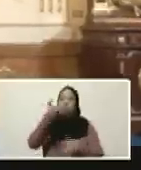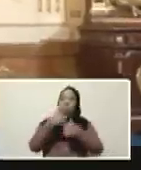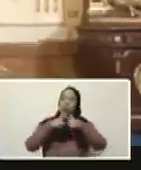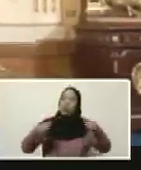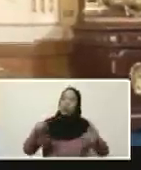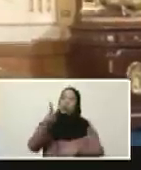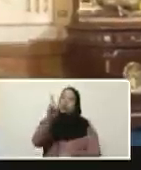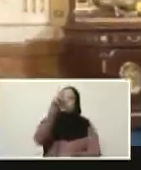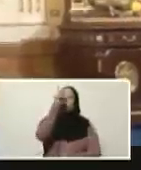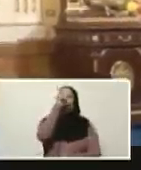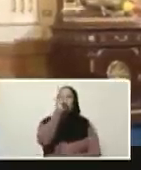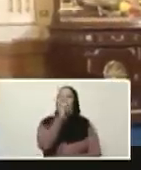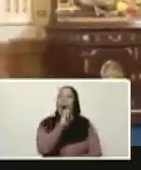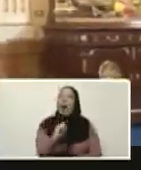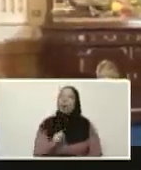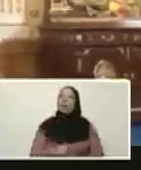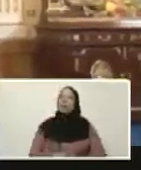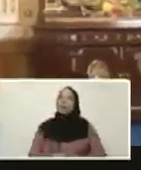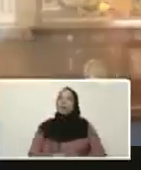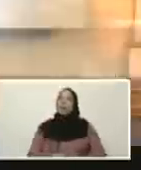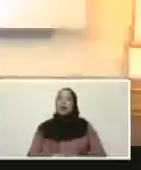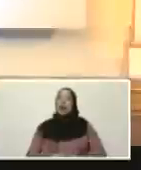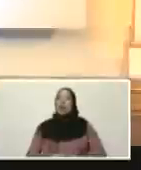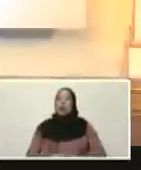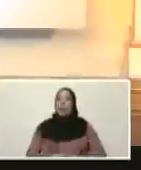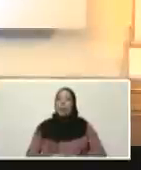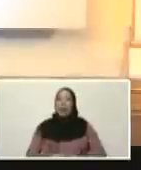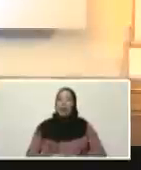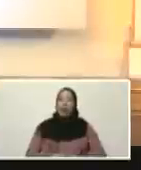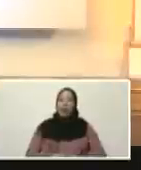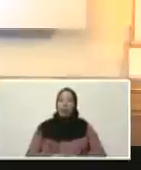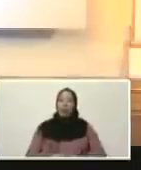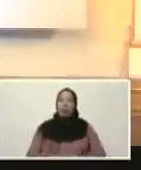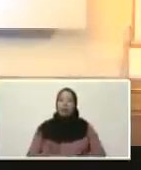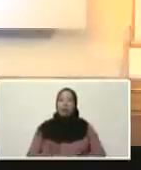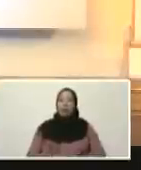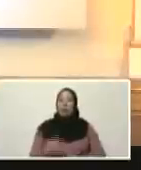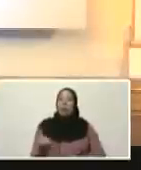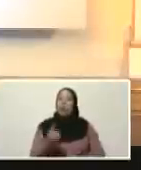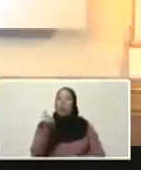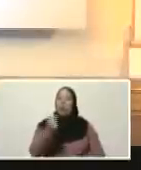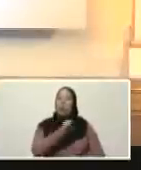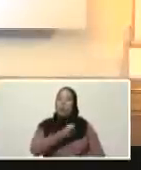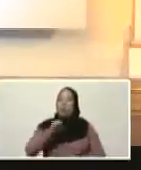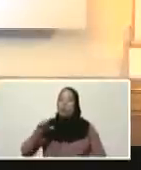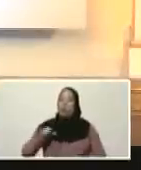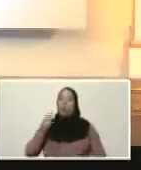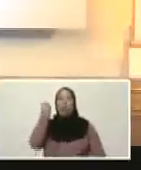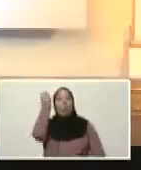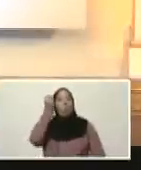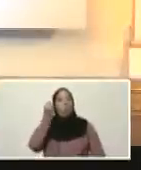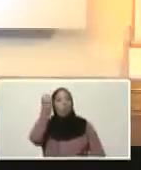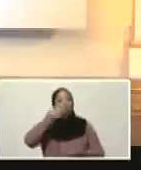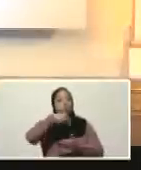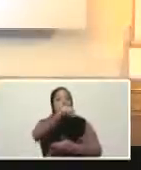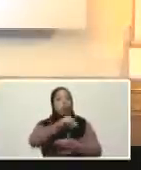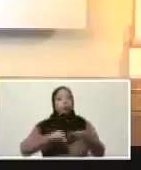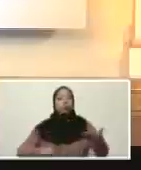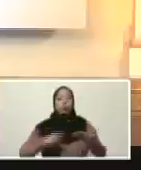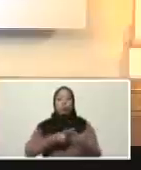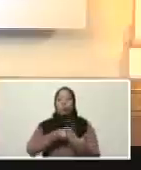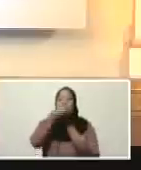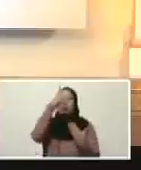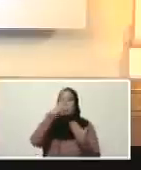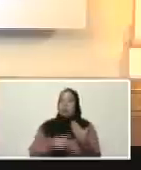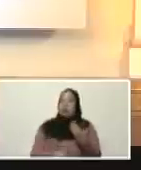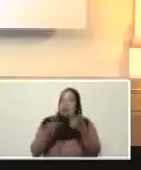hace 200 años, un día como hoy, ya solo por esa firma se había consolidado el proyecto